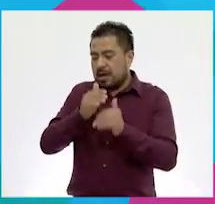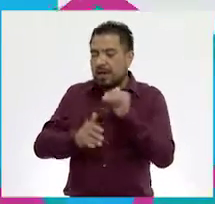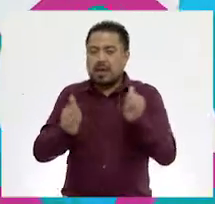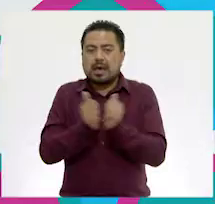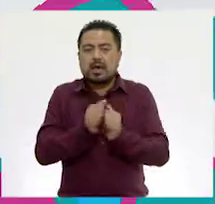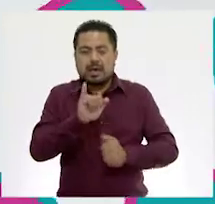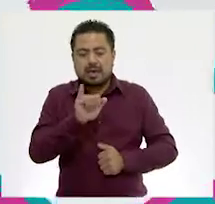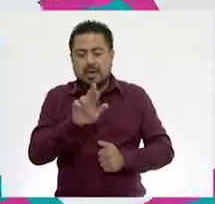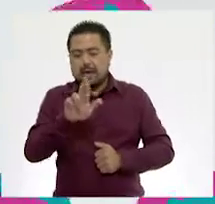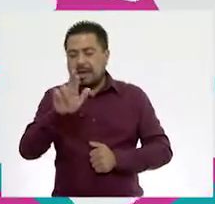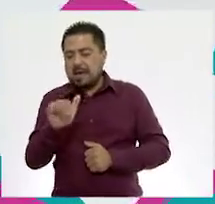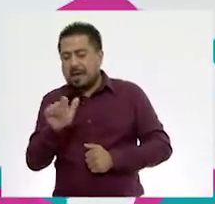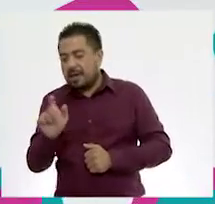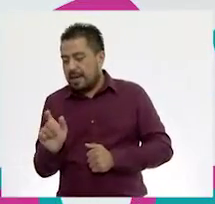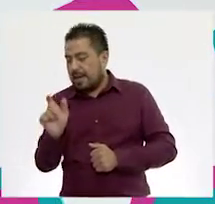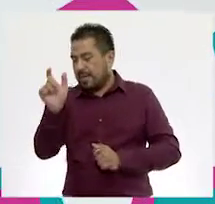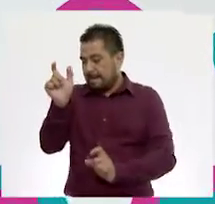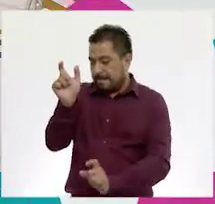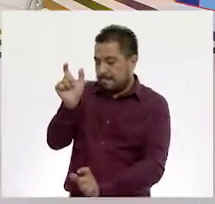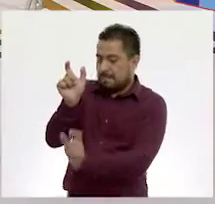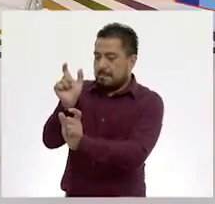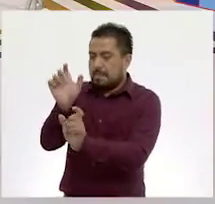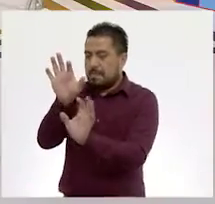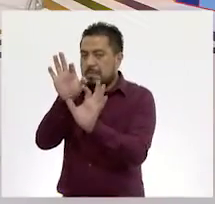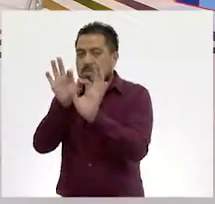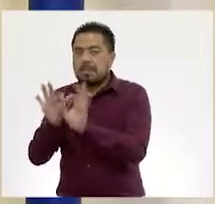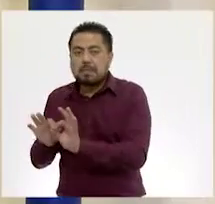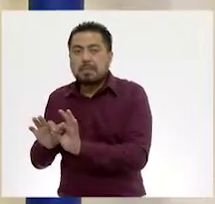en ira. Tienes toda la